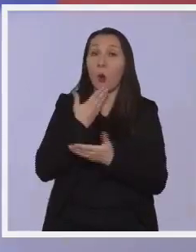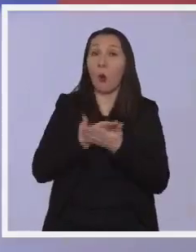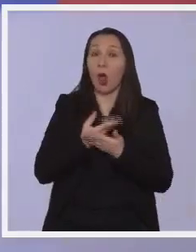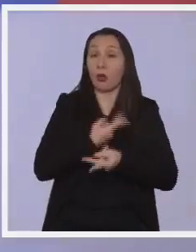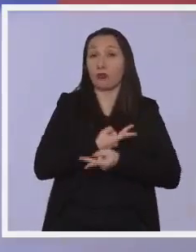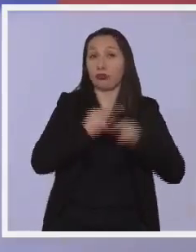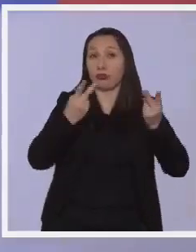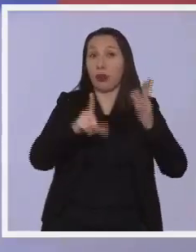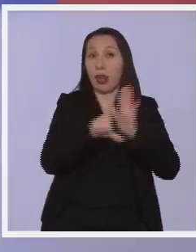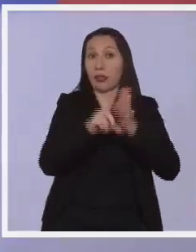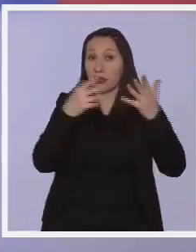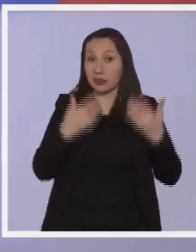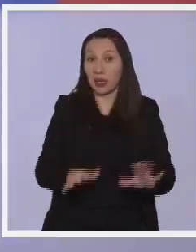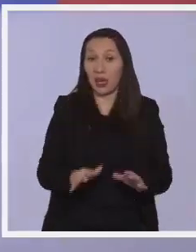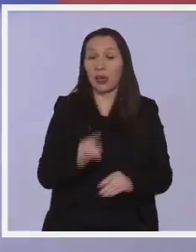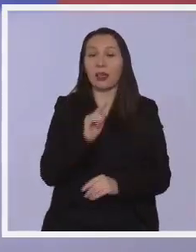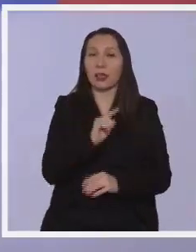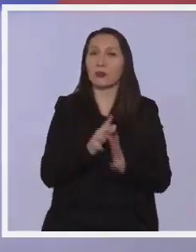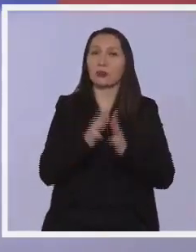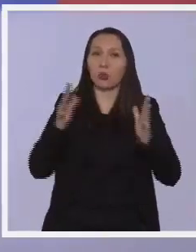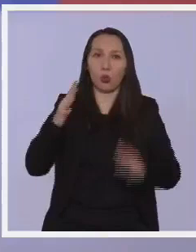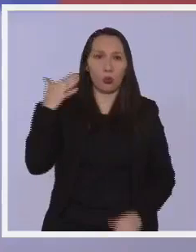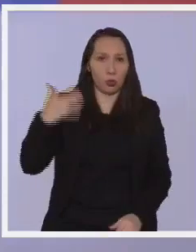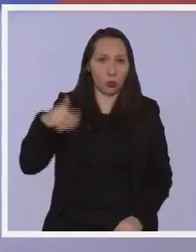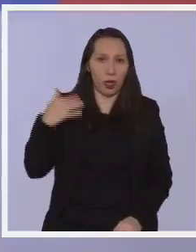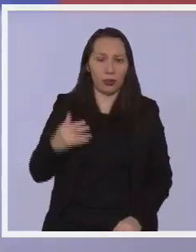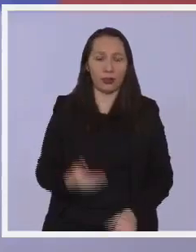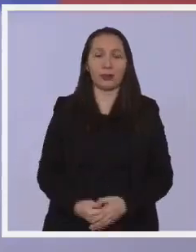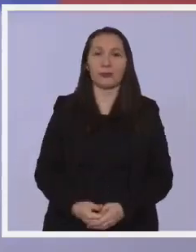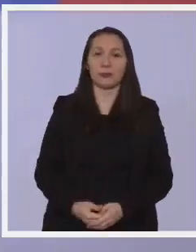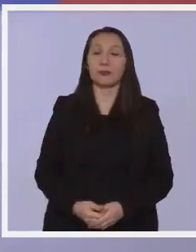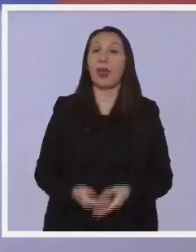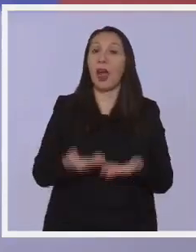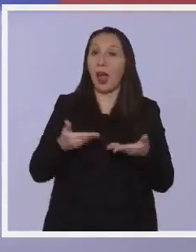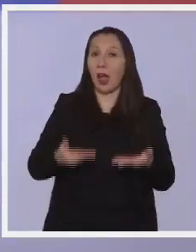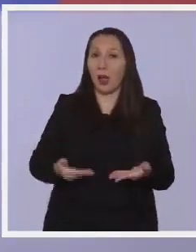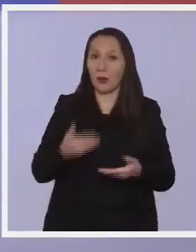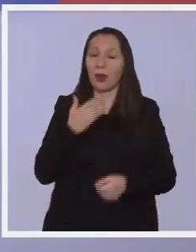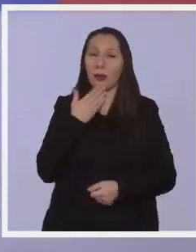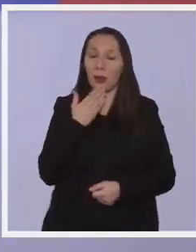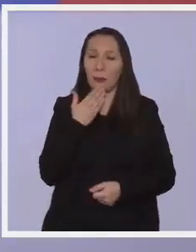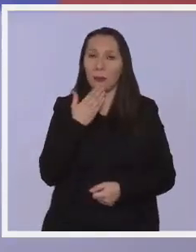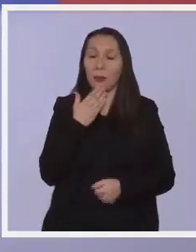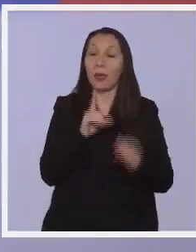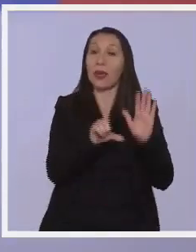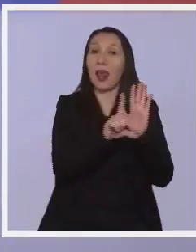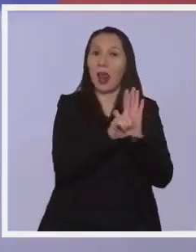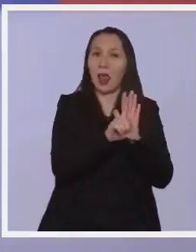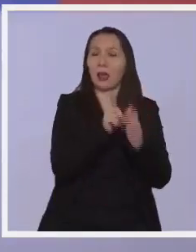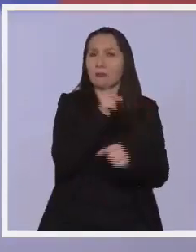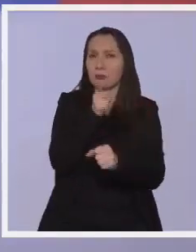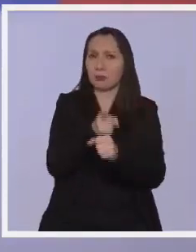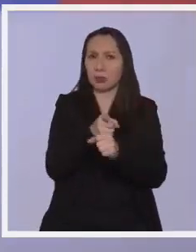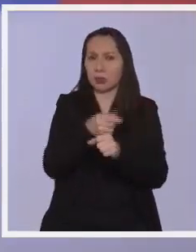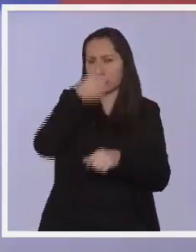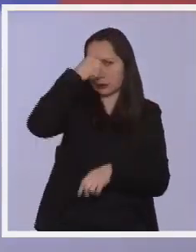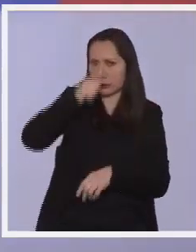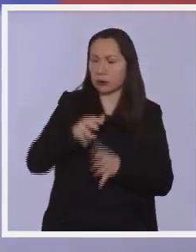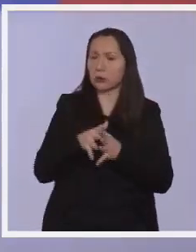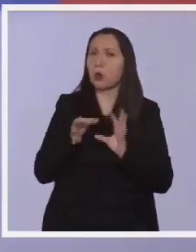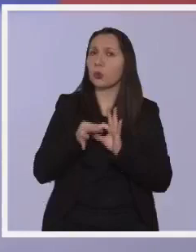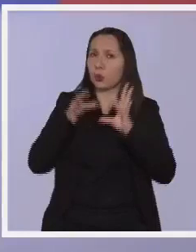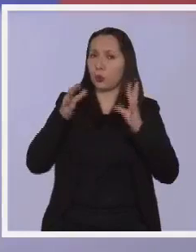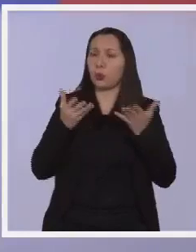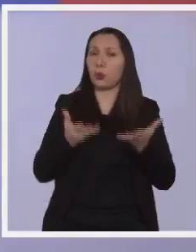promulgada la ley, es tremendamente importante. Ahora, también esta ley impone penas más gravosas a